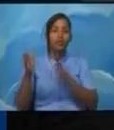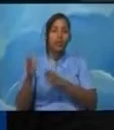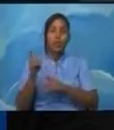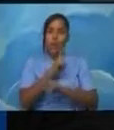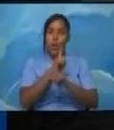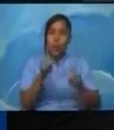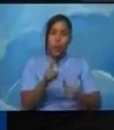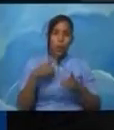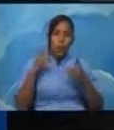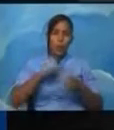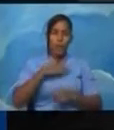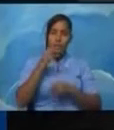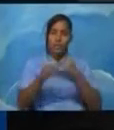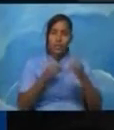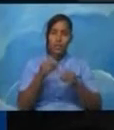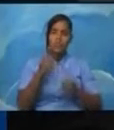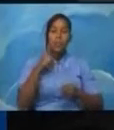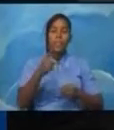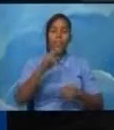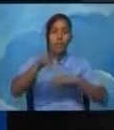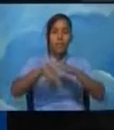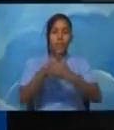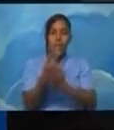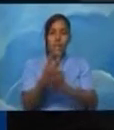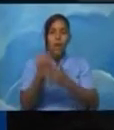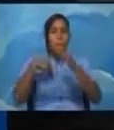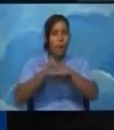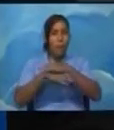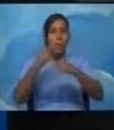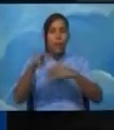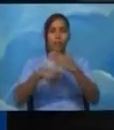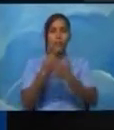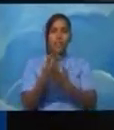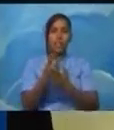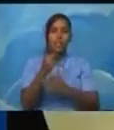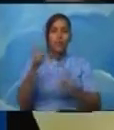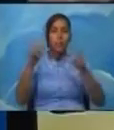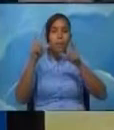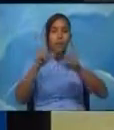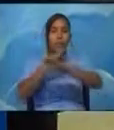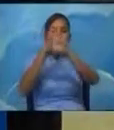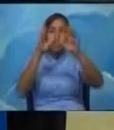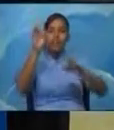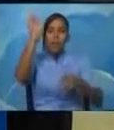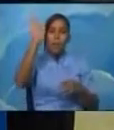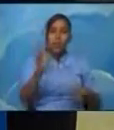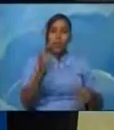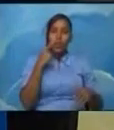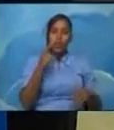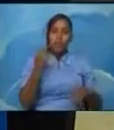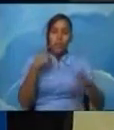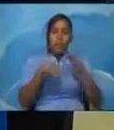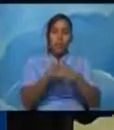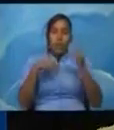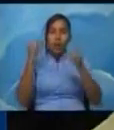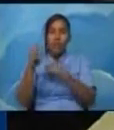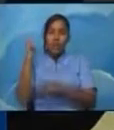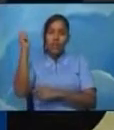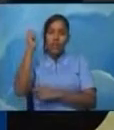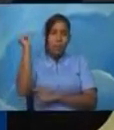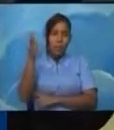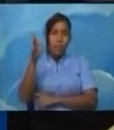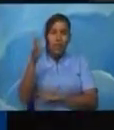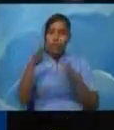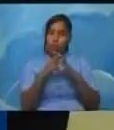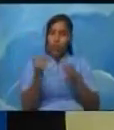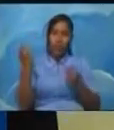lado. Si hay una vigilia, vamos para la vigilia. Si hay los matutinos, vamos para los matutinos. Ajá. Si el pastor dice, vamos a hacer una campaña, todos tienen